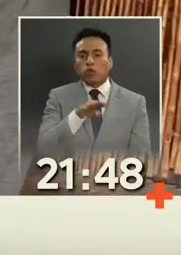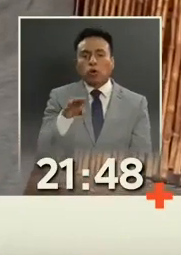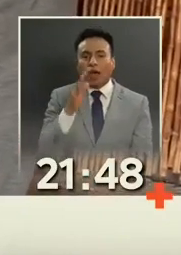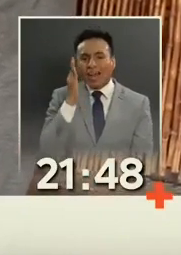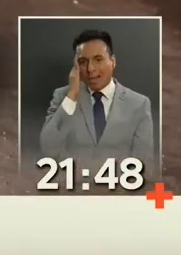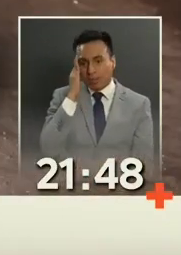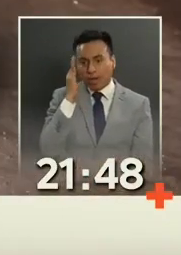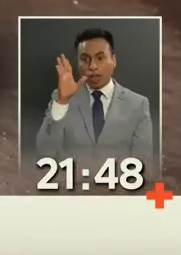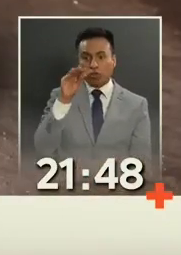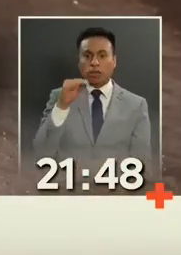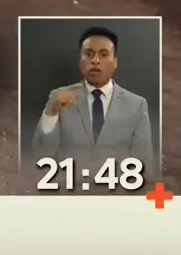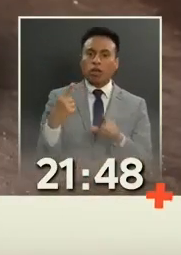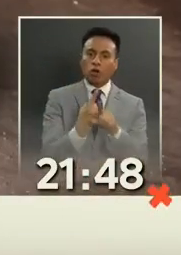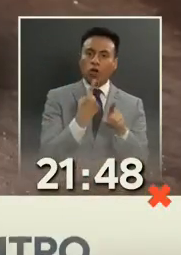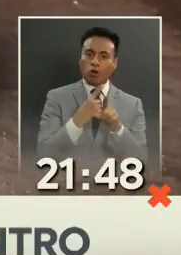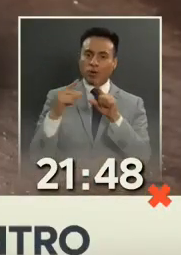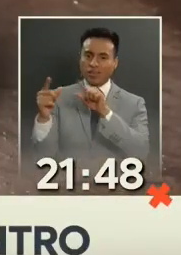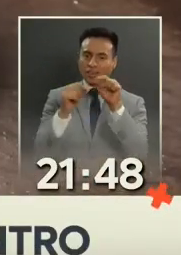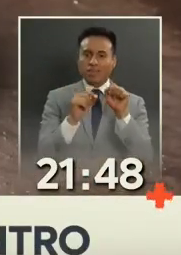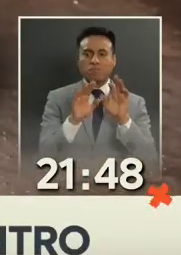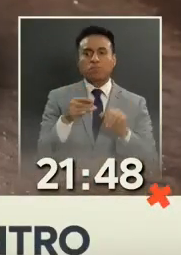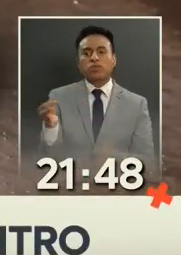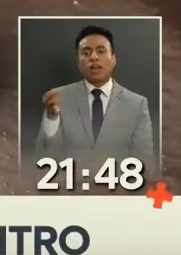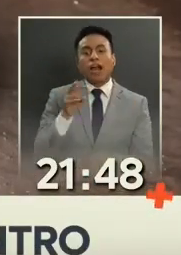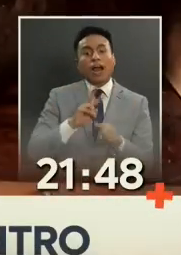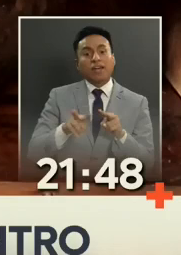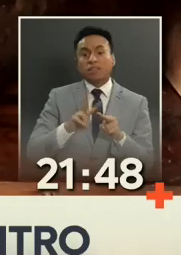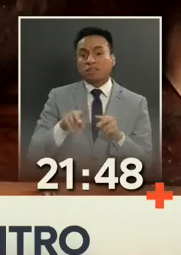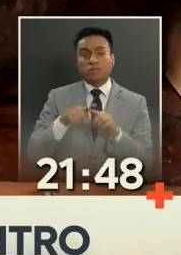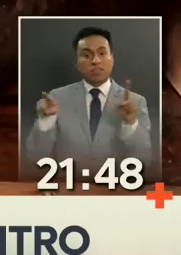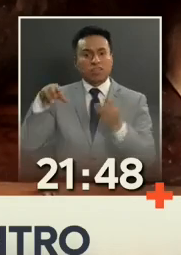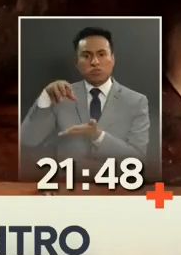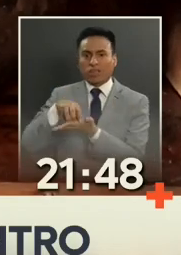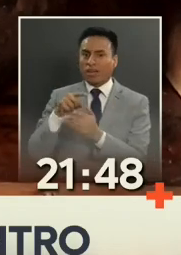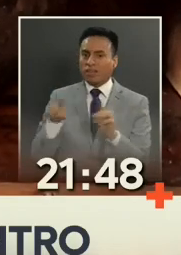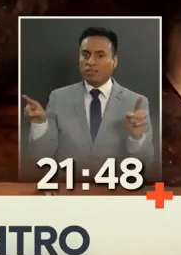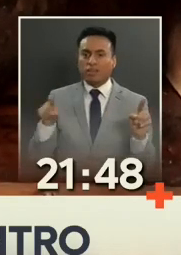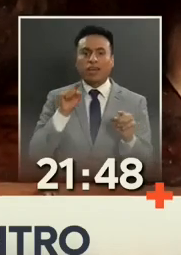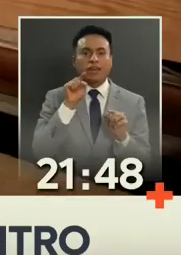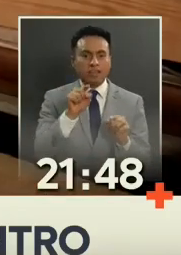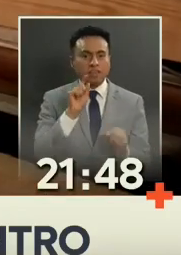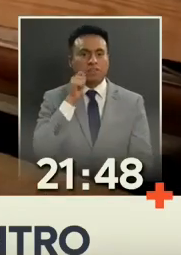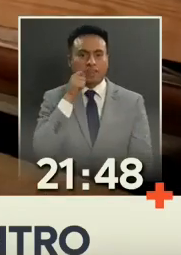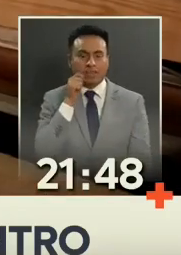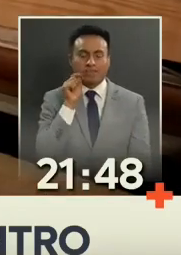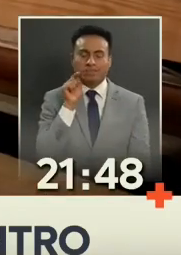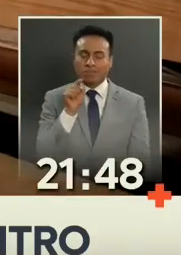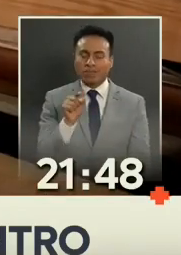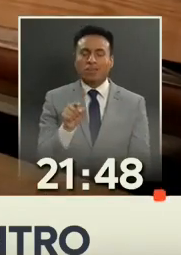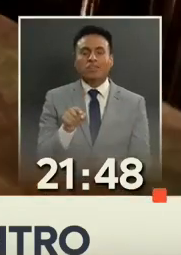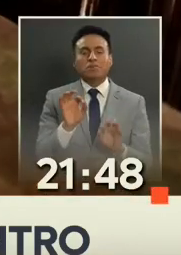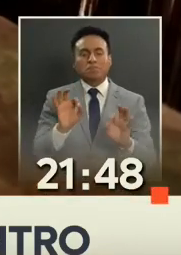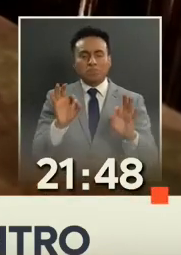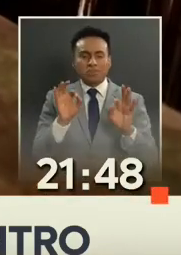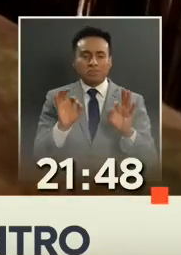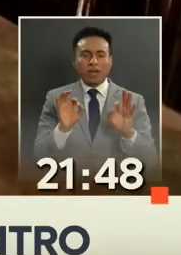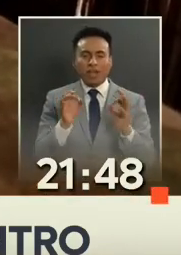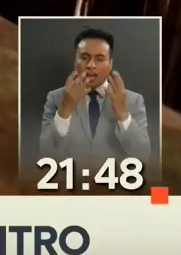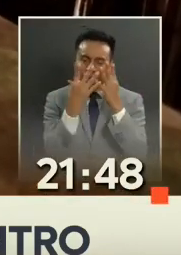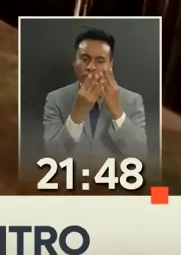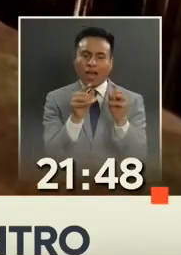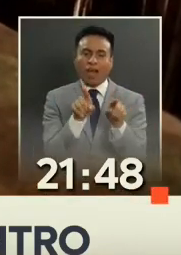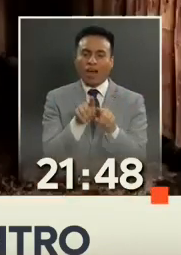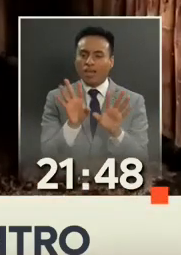puede conversar. Conversar como ya no se hace en las grandes ciudades, ese es quizás uno de los principales atractivos de esta